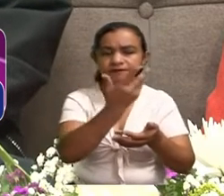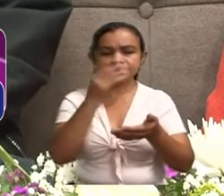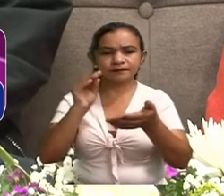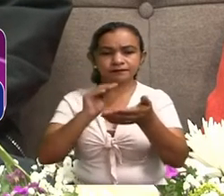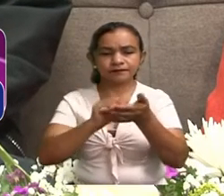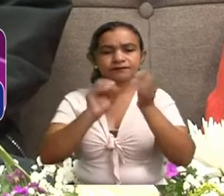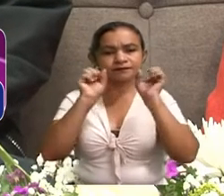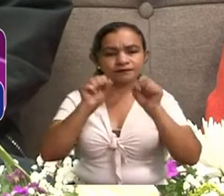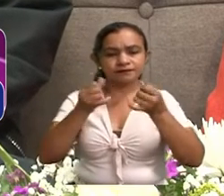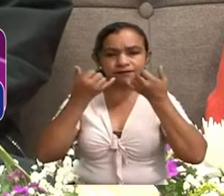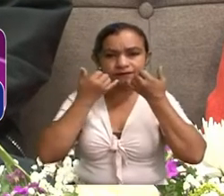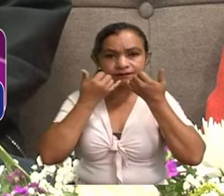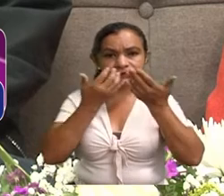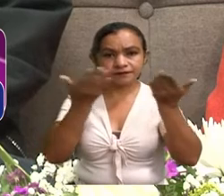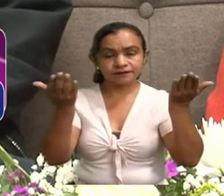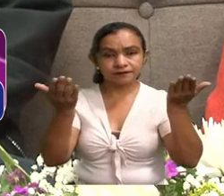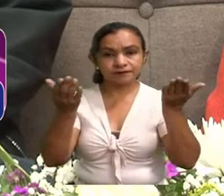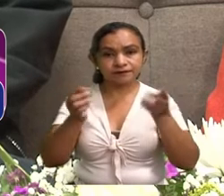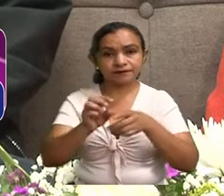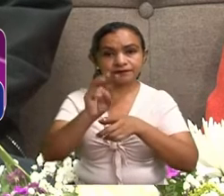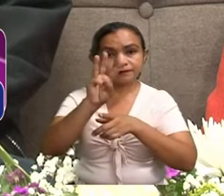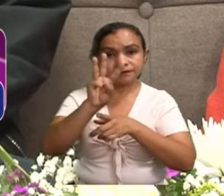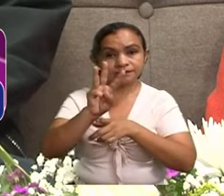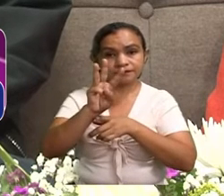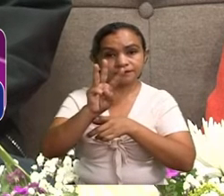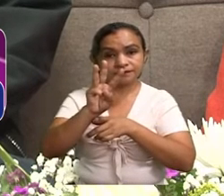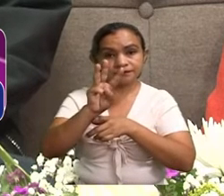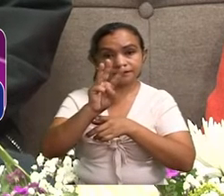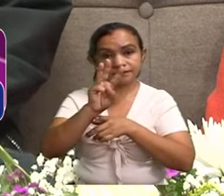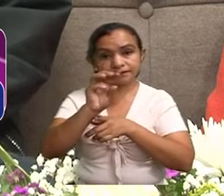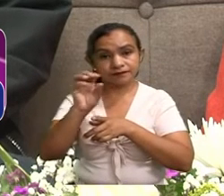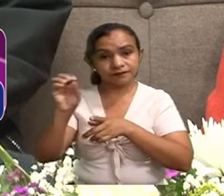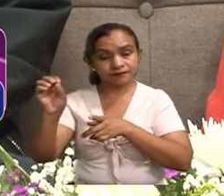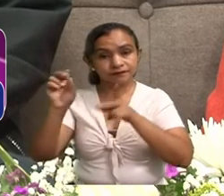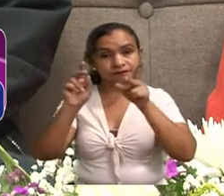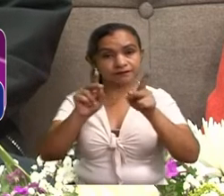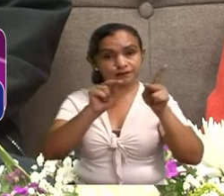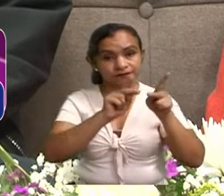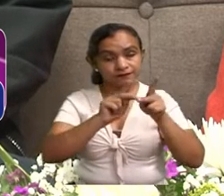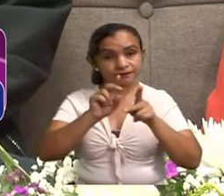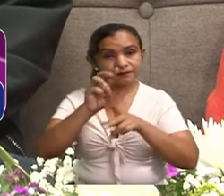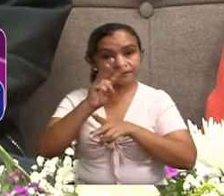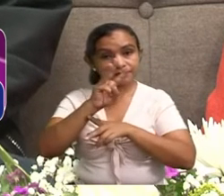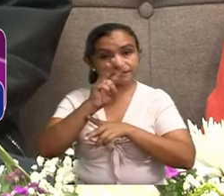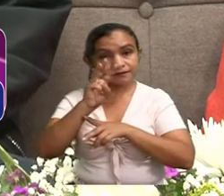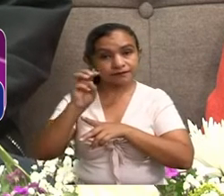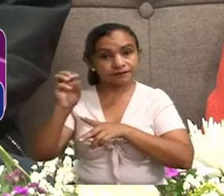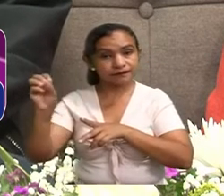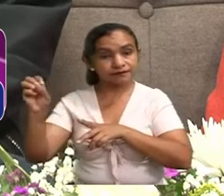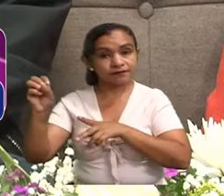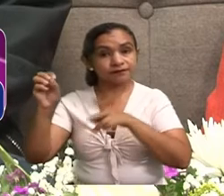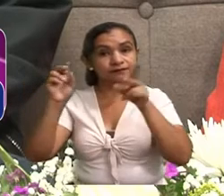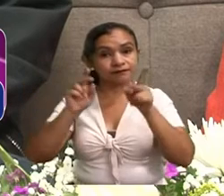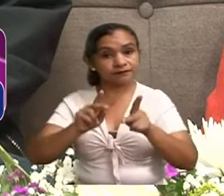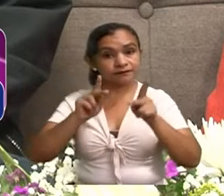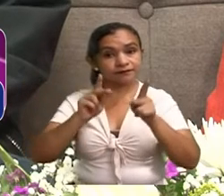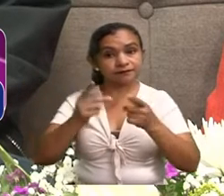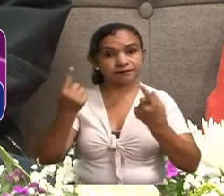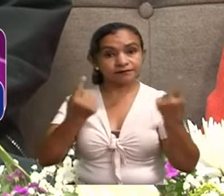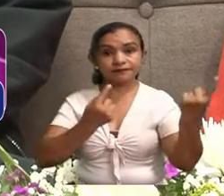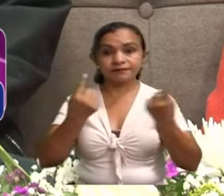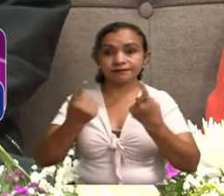conocer a un espacio de 300 congresistas que vamos a tener 300. En este evento, y